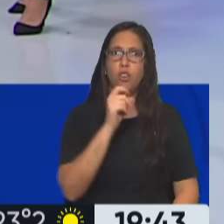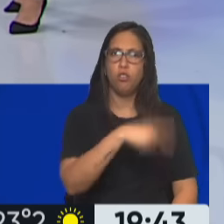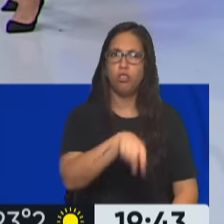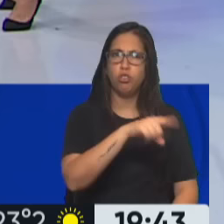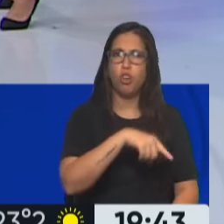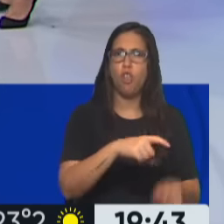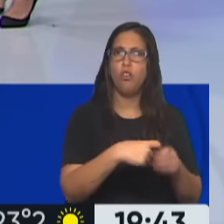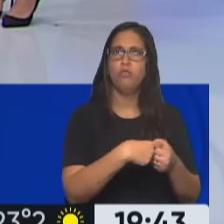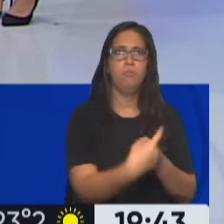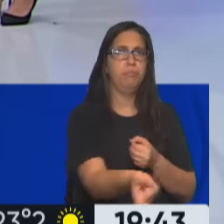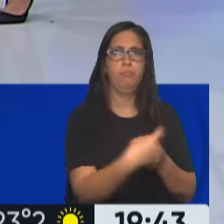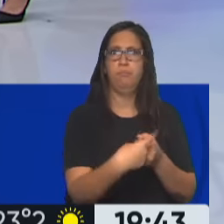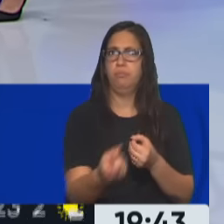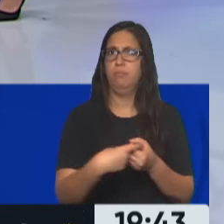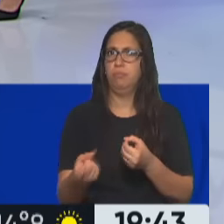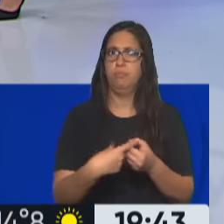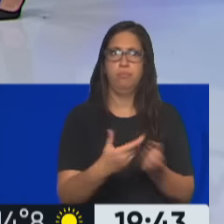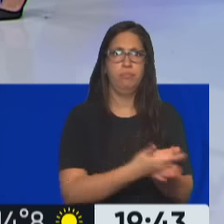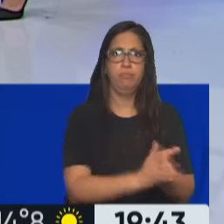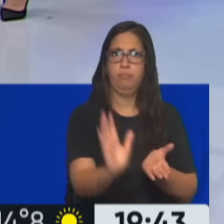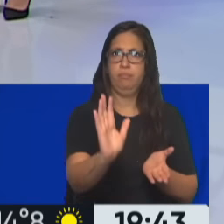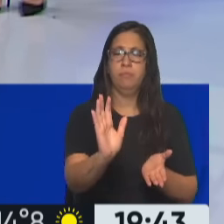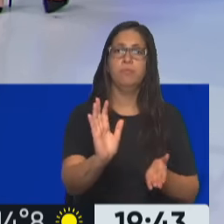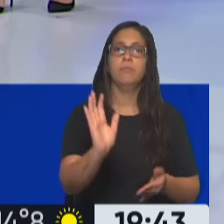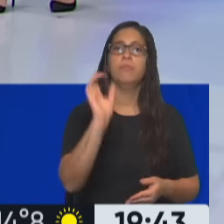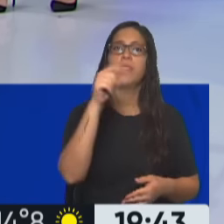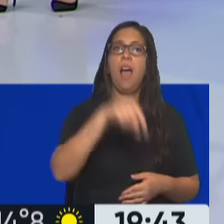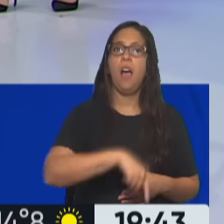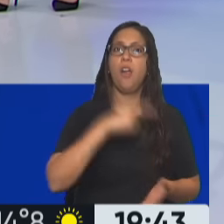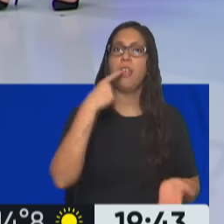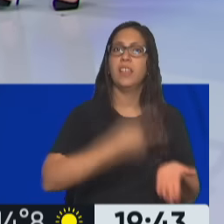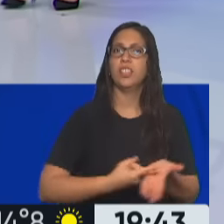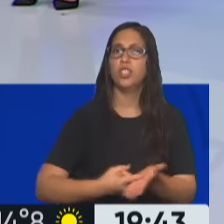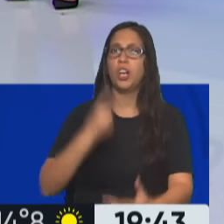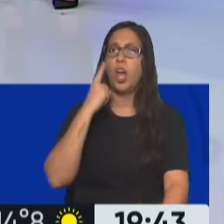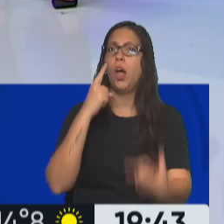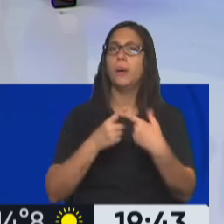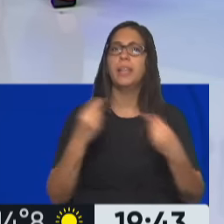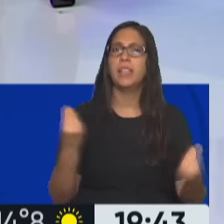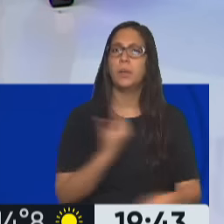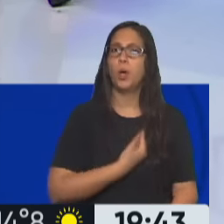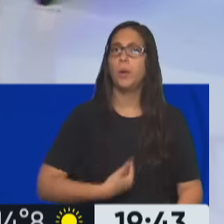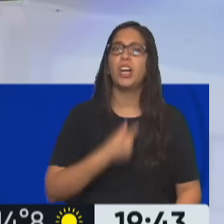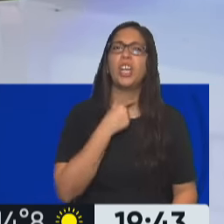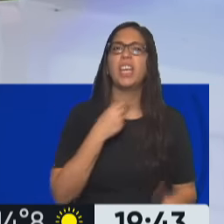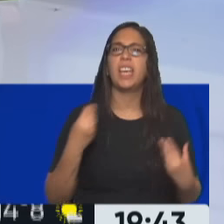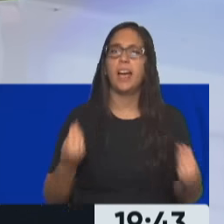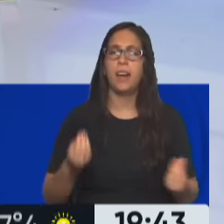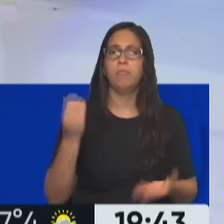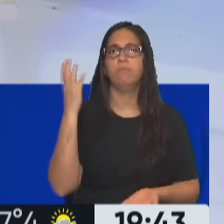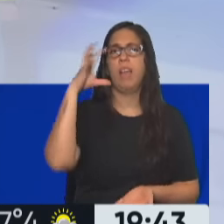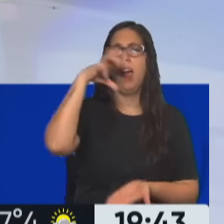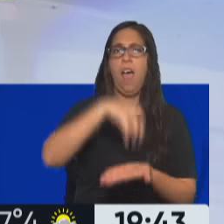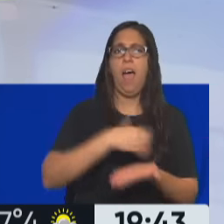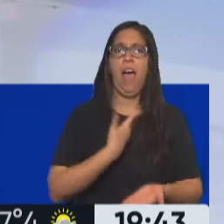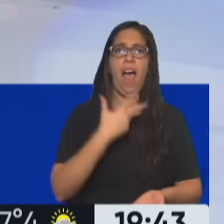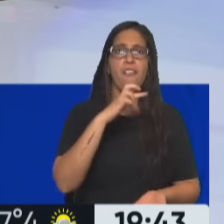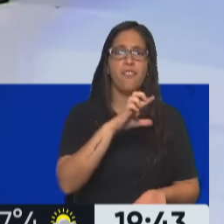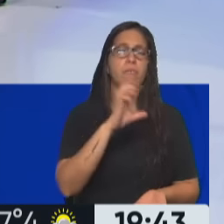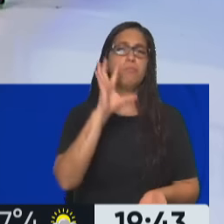desvinculados del organismo. Con todas estas medidas, lo único que busca el gobierno es que la AFIP pase a ser un organismo